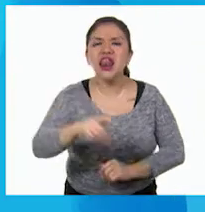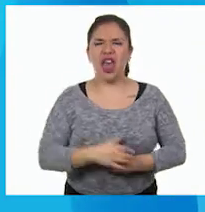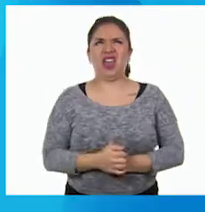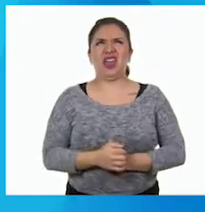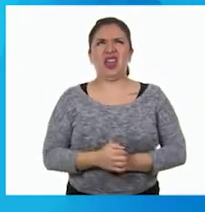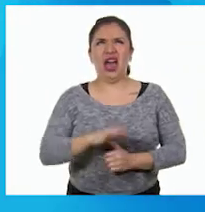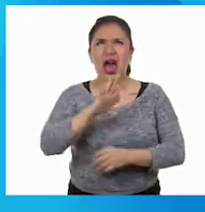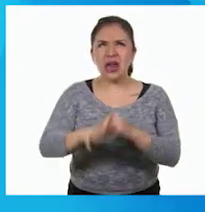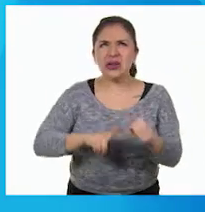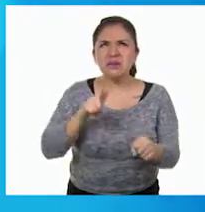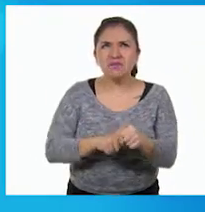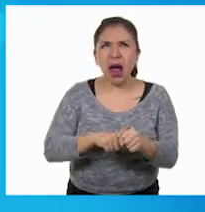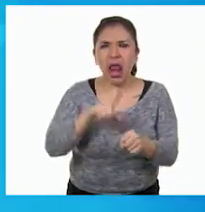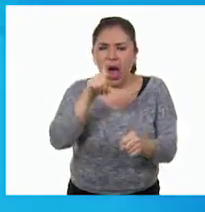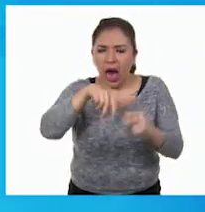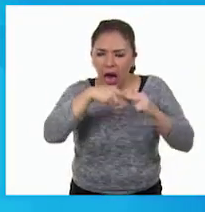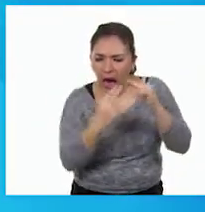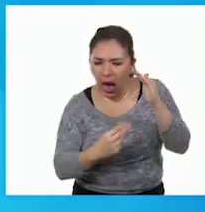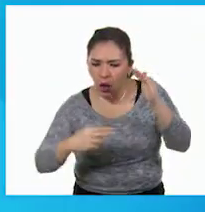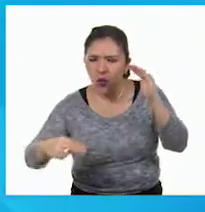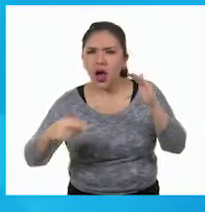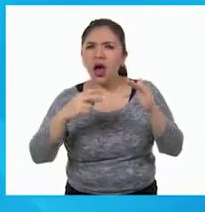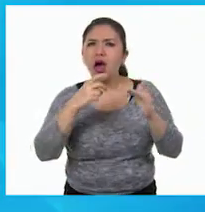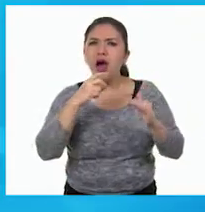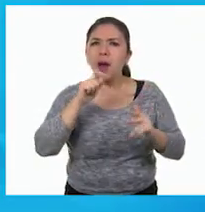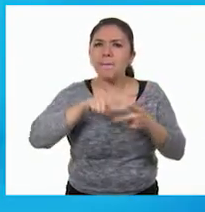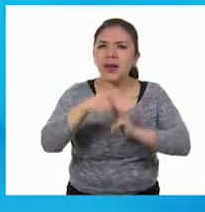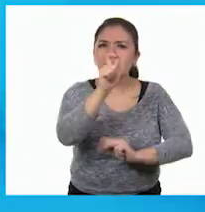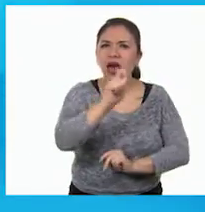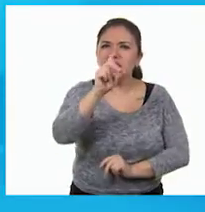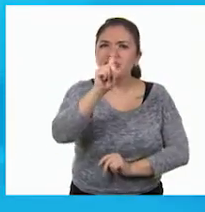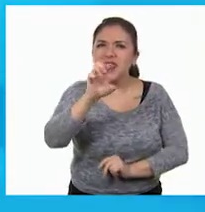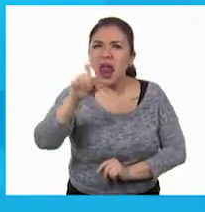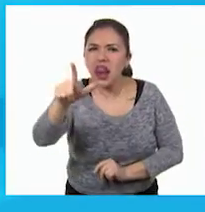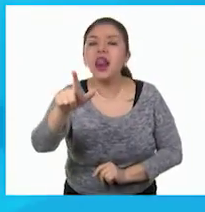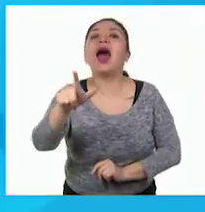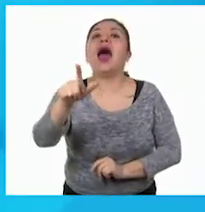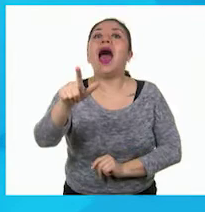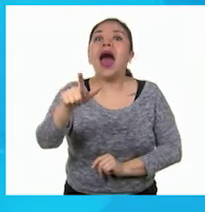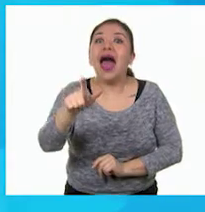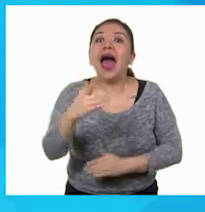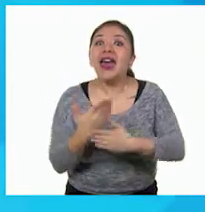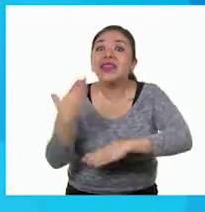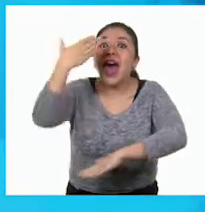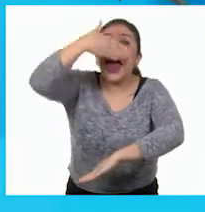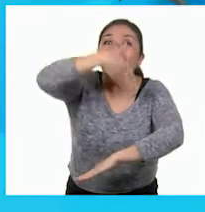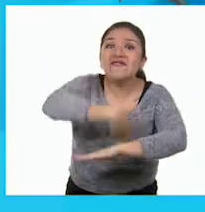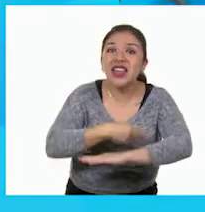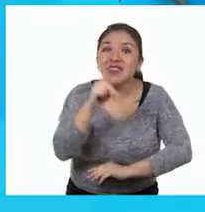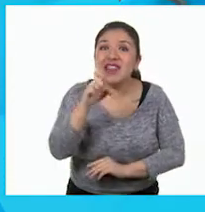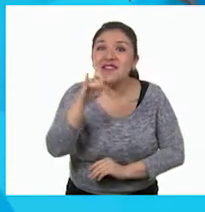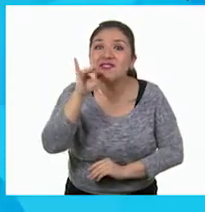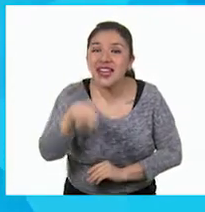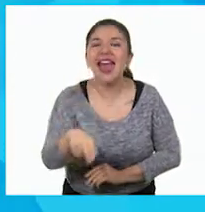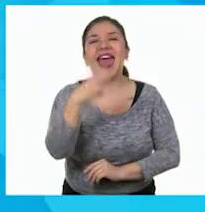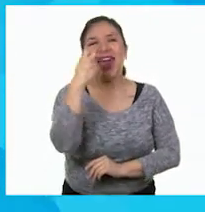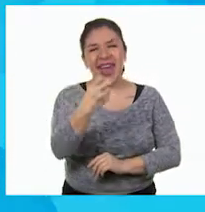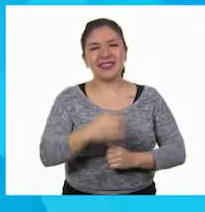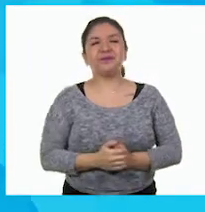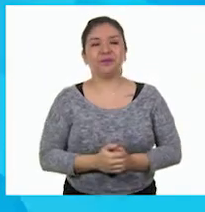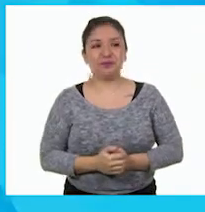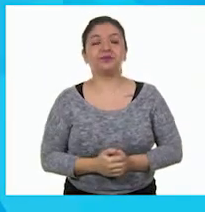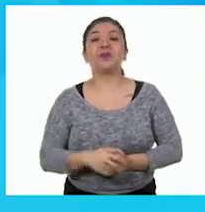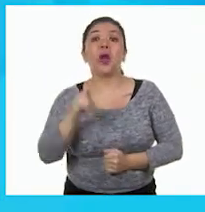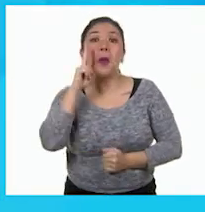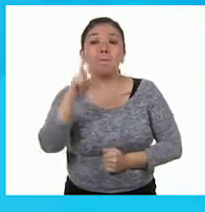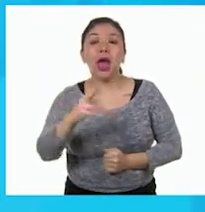nada y empieza con del. Ya sé, delfín. Delfín, muy bien, Mariana, vamos avanzando. Tiene